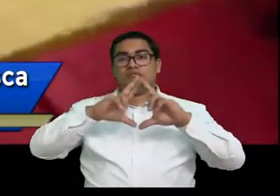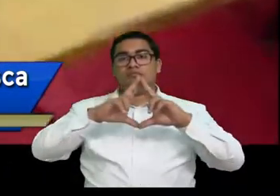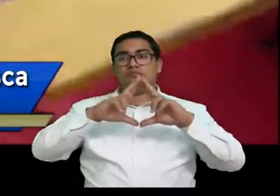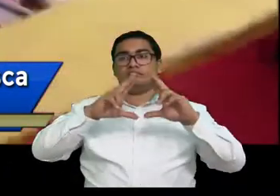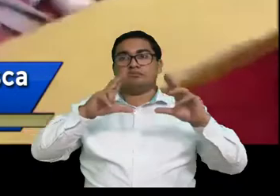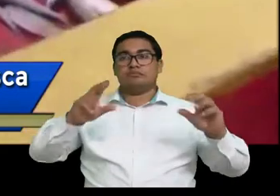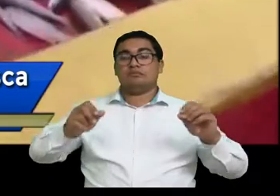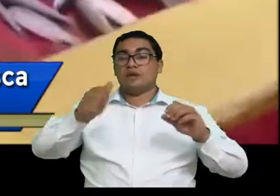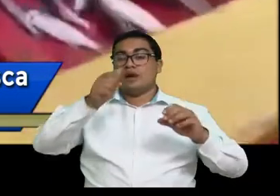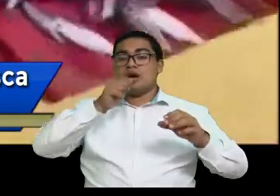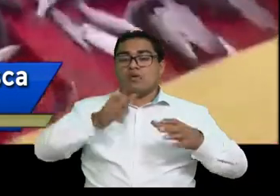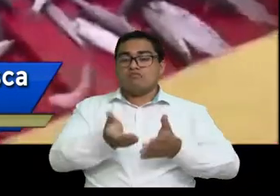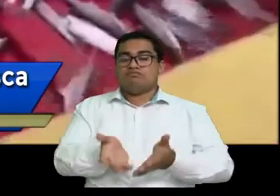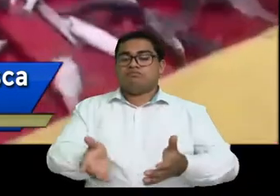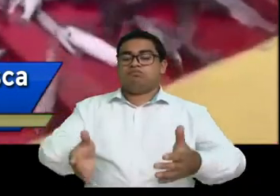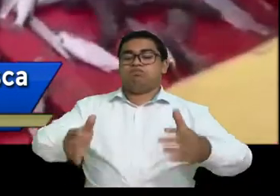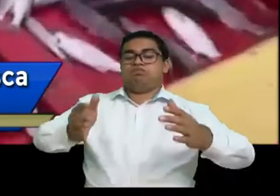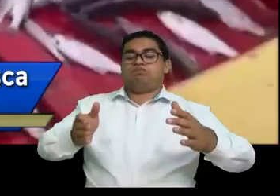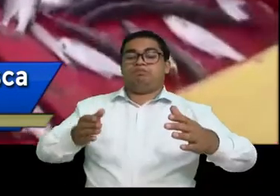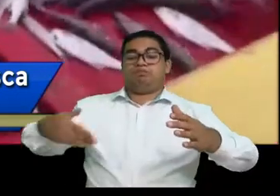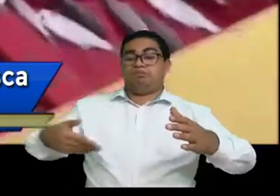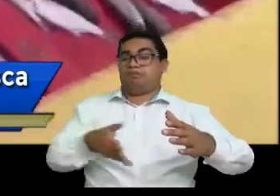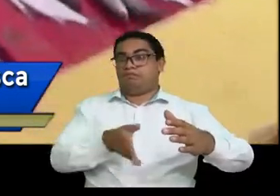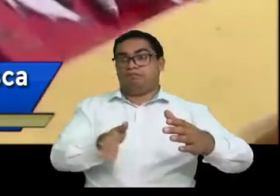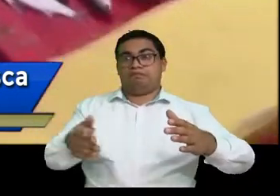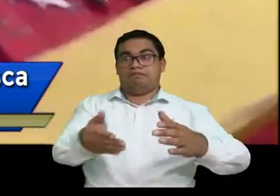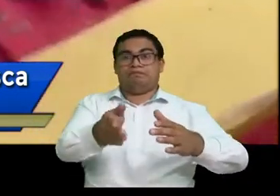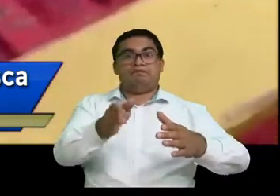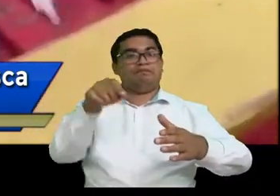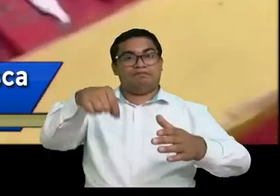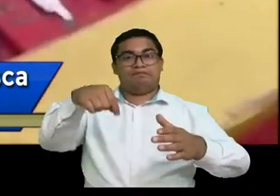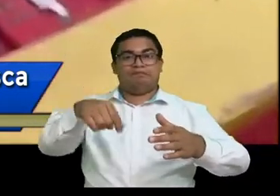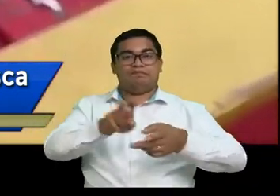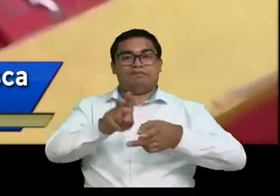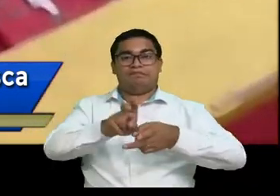fue lanzada en febrero